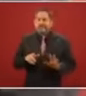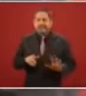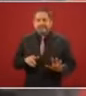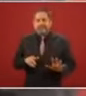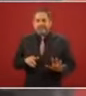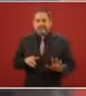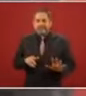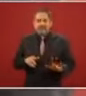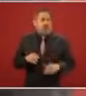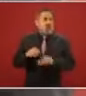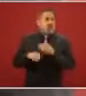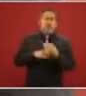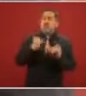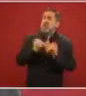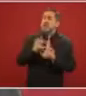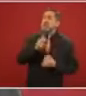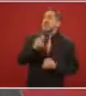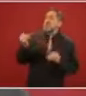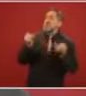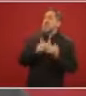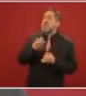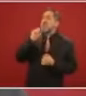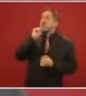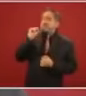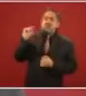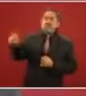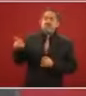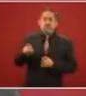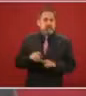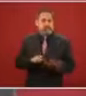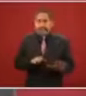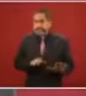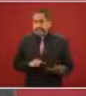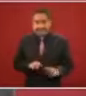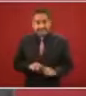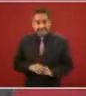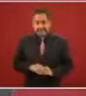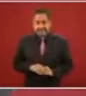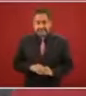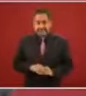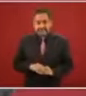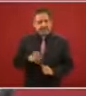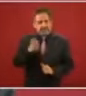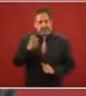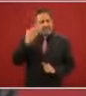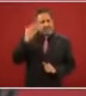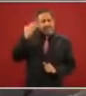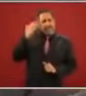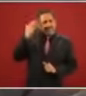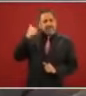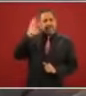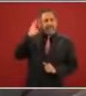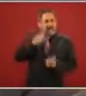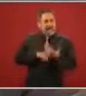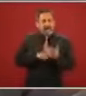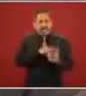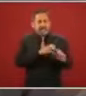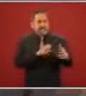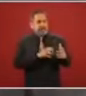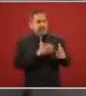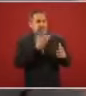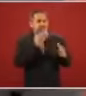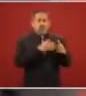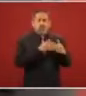Todos son iguales, son lo mismo. Pues eso era lo que sostenían